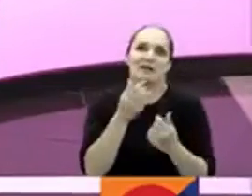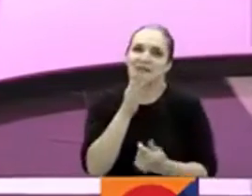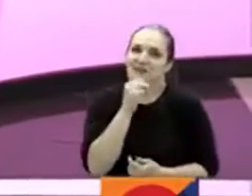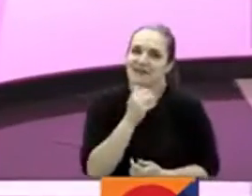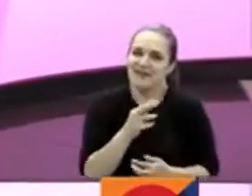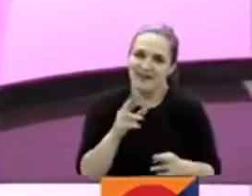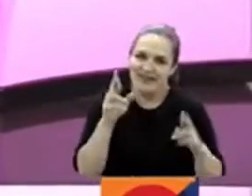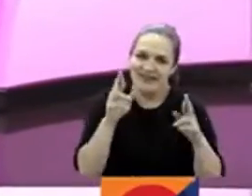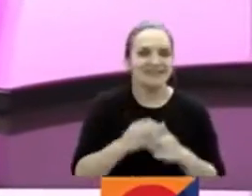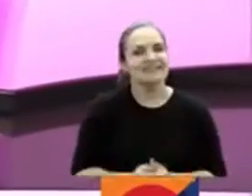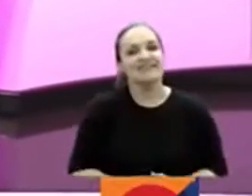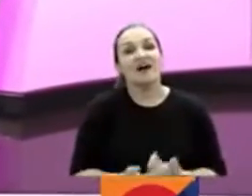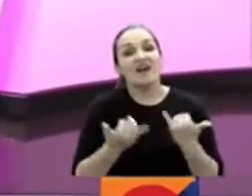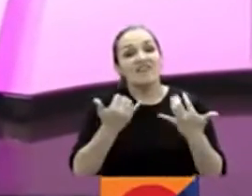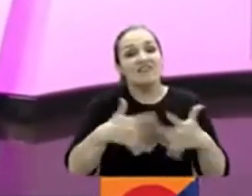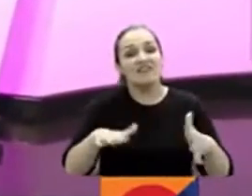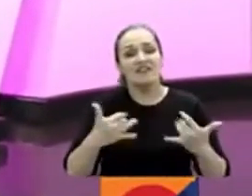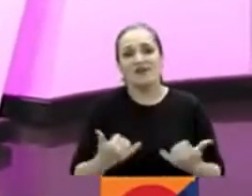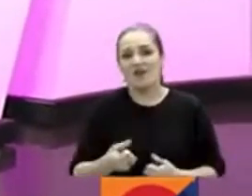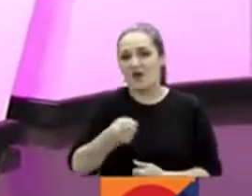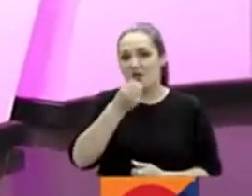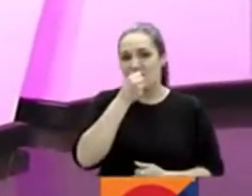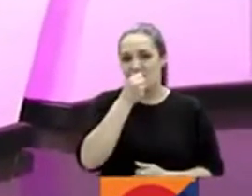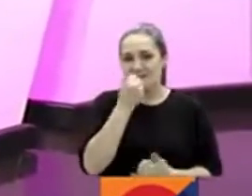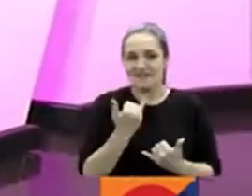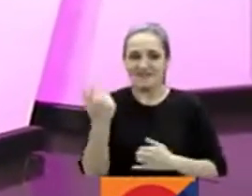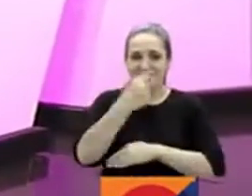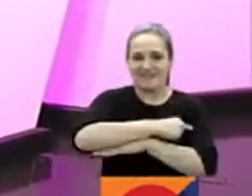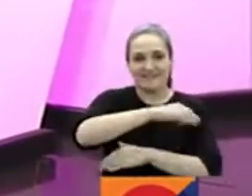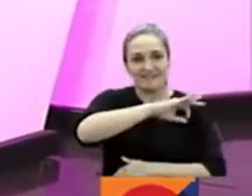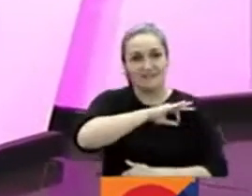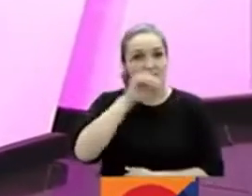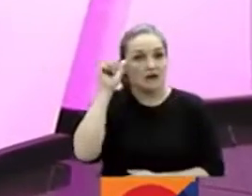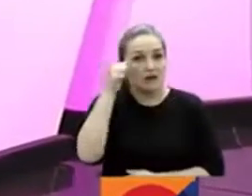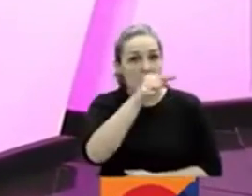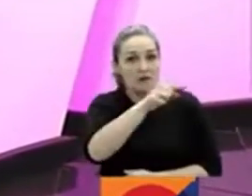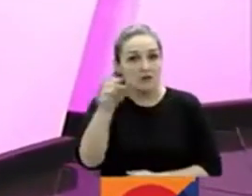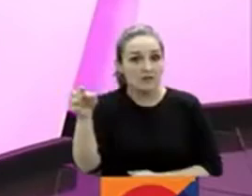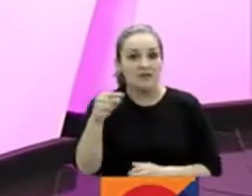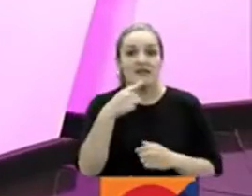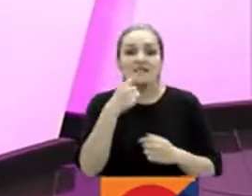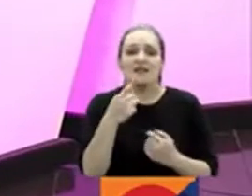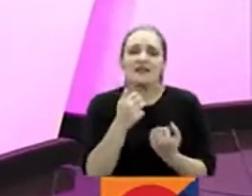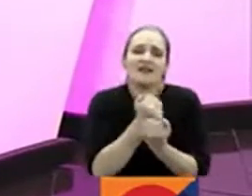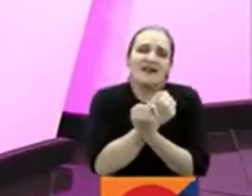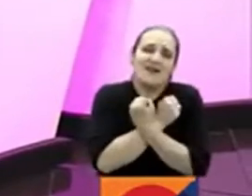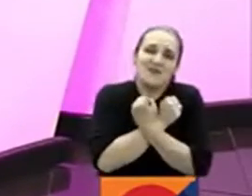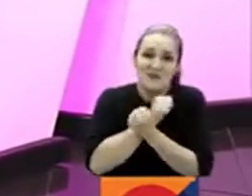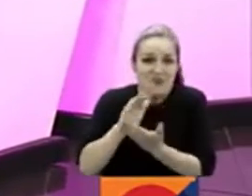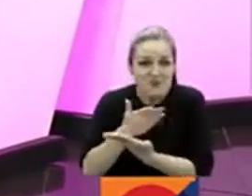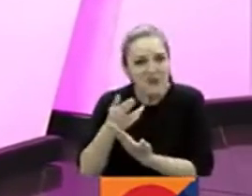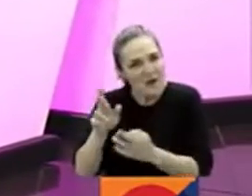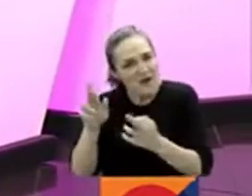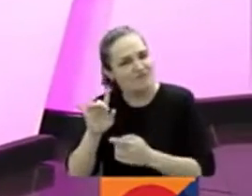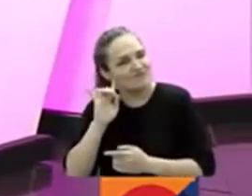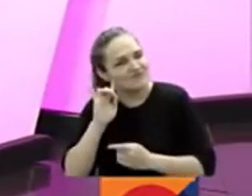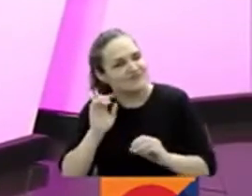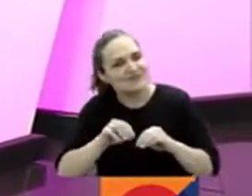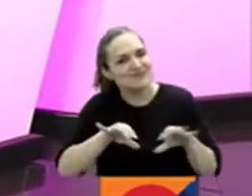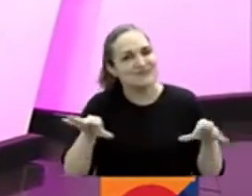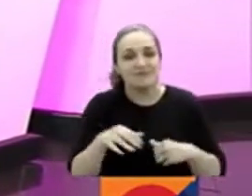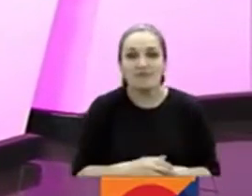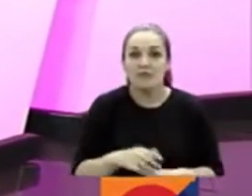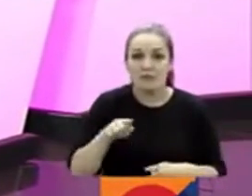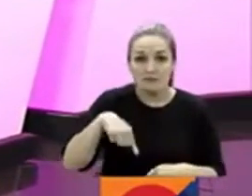Nos vemos, aquí se acaba nuestra emisión del fin de semana. Recuerden dedicar Te quiero tanto, esta maravillosa canción, y nos